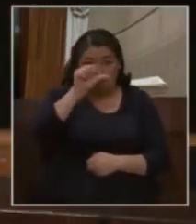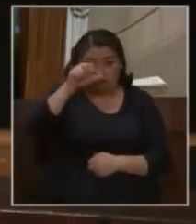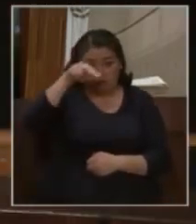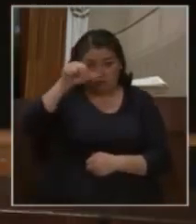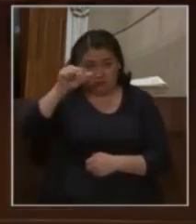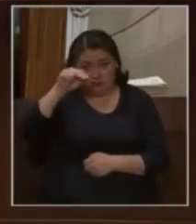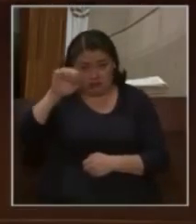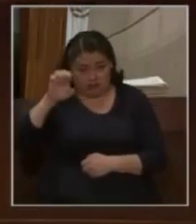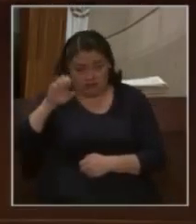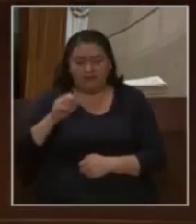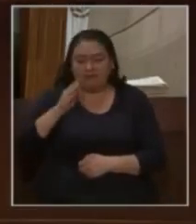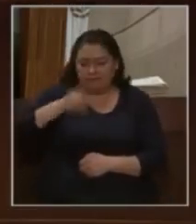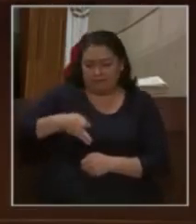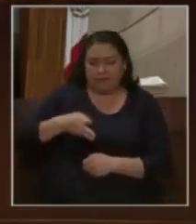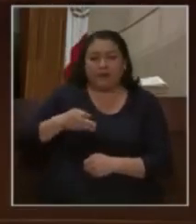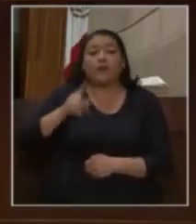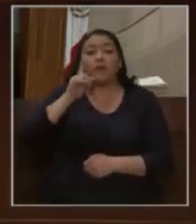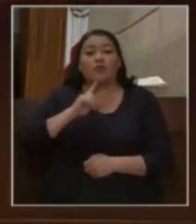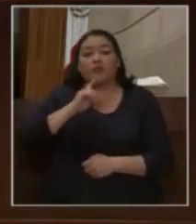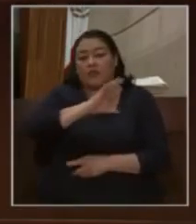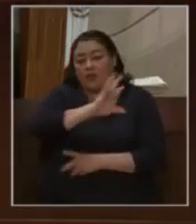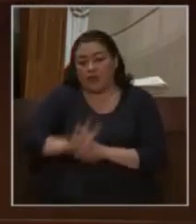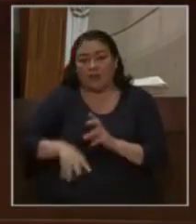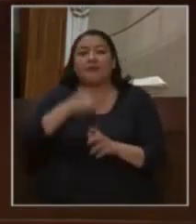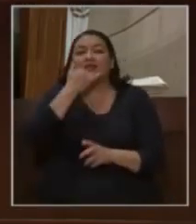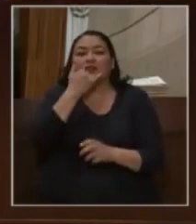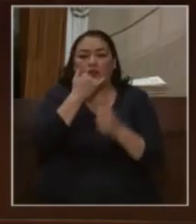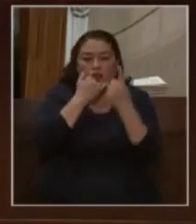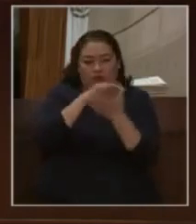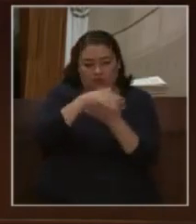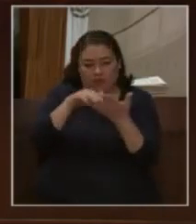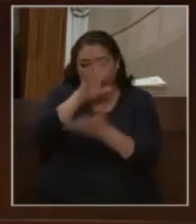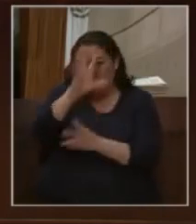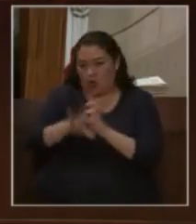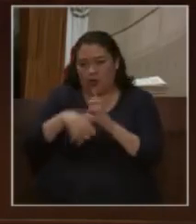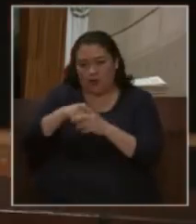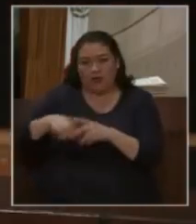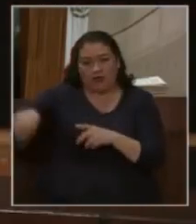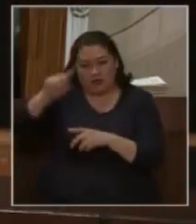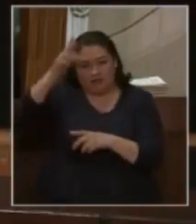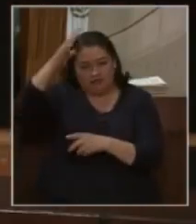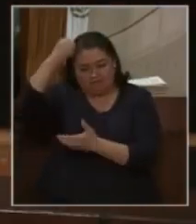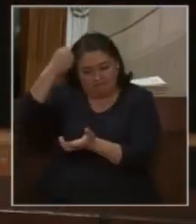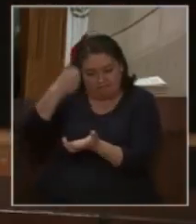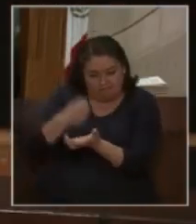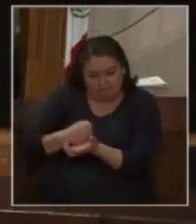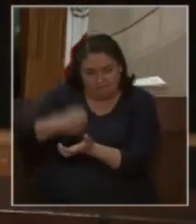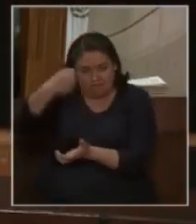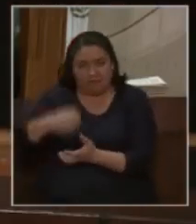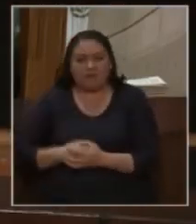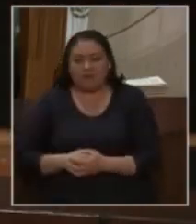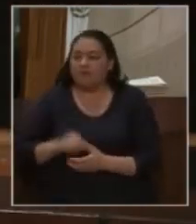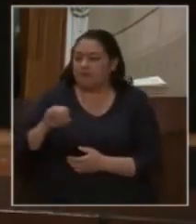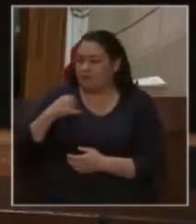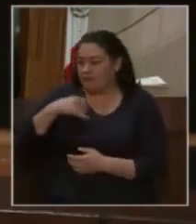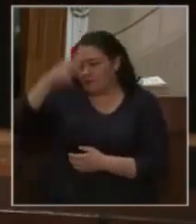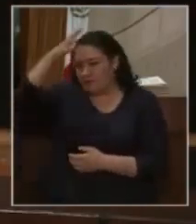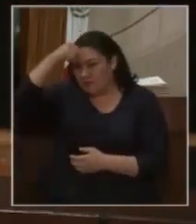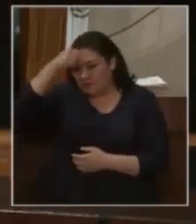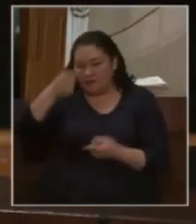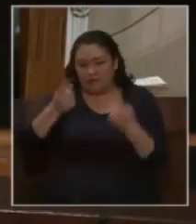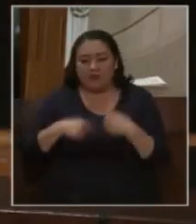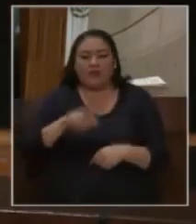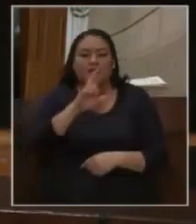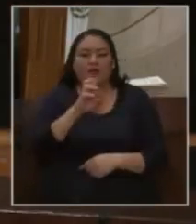A favor. Magistrada presidenta, el asunto de la cuenta fue aprobado por unanimidad de votos. Gracias. En consecuencia, en los recursos